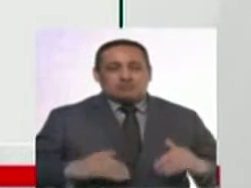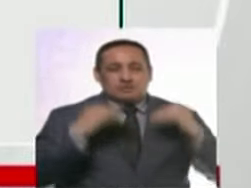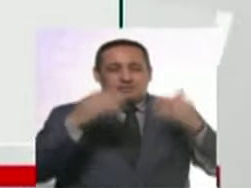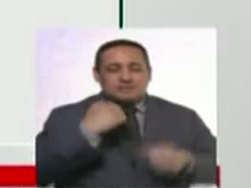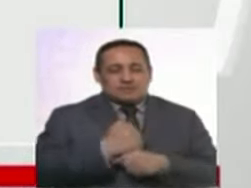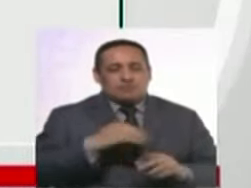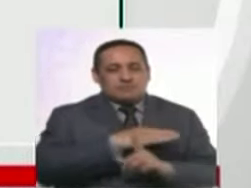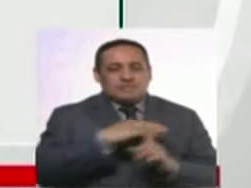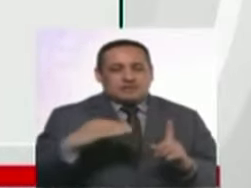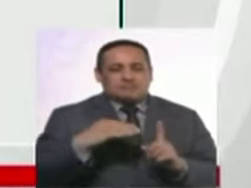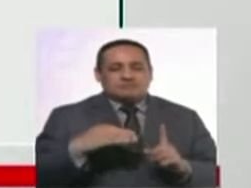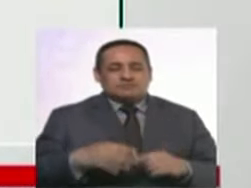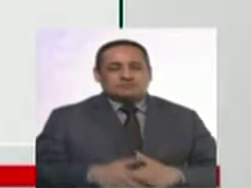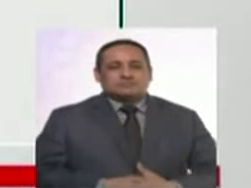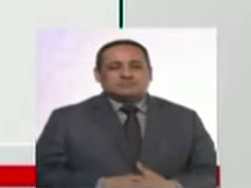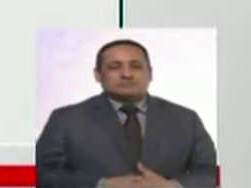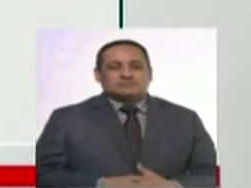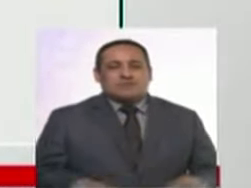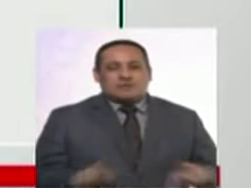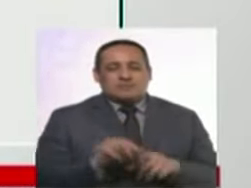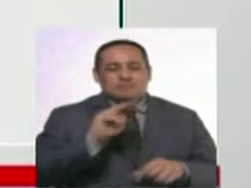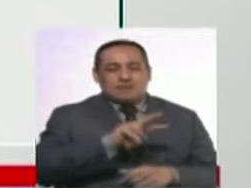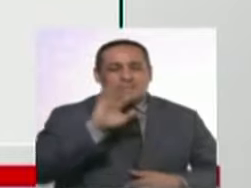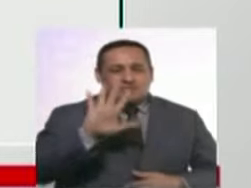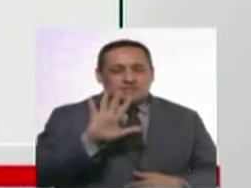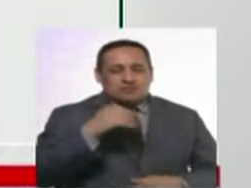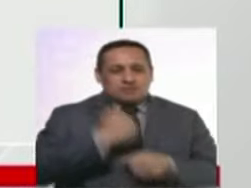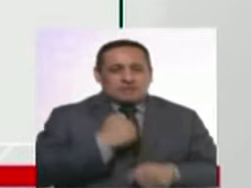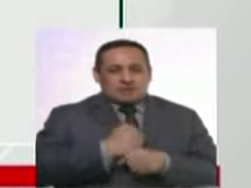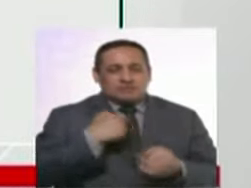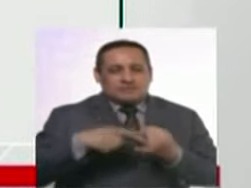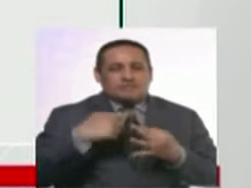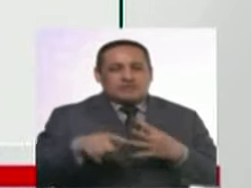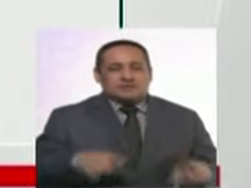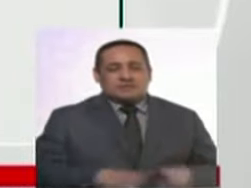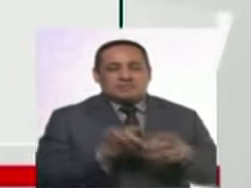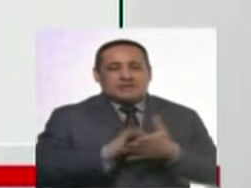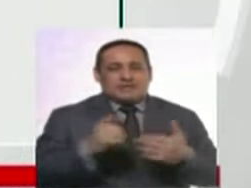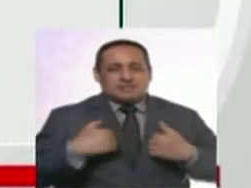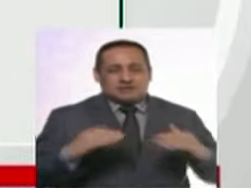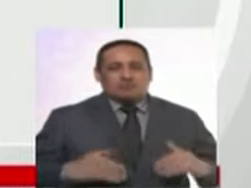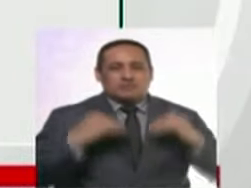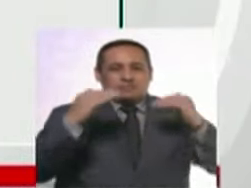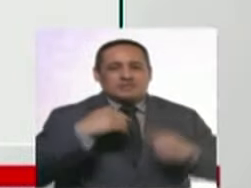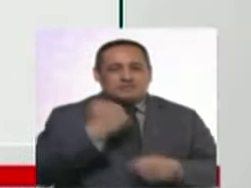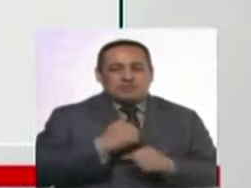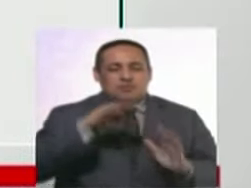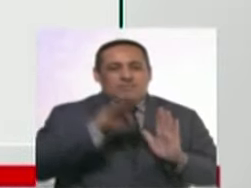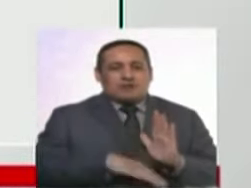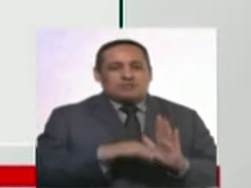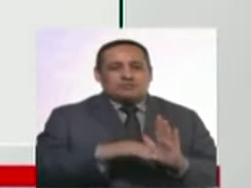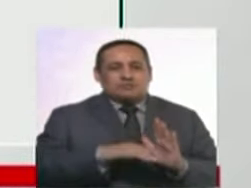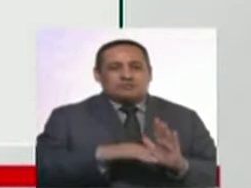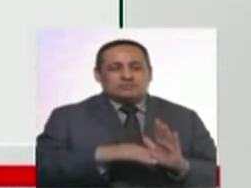de desempeño medio 25 acciones estratégicas tenía un nivel de desempeño bajo